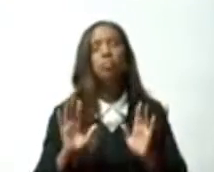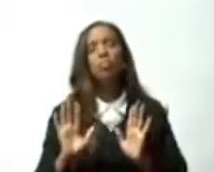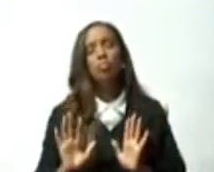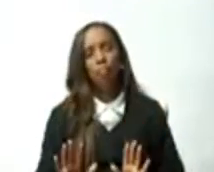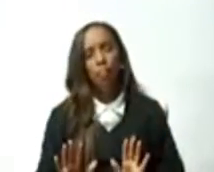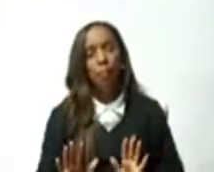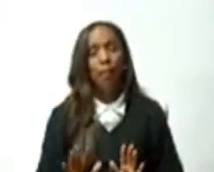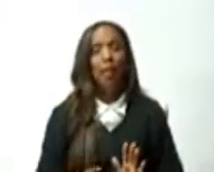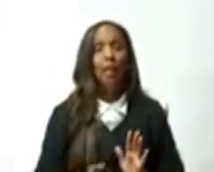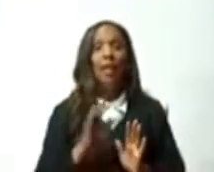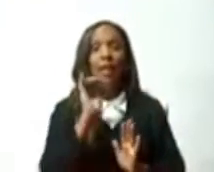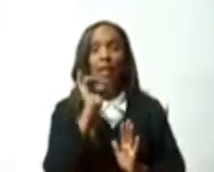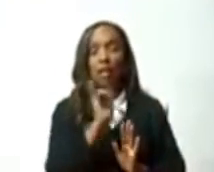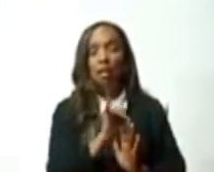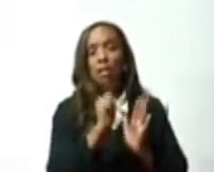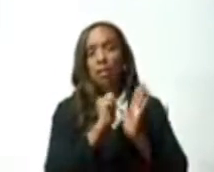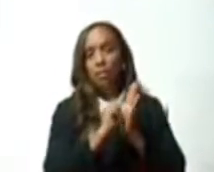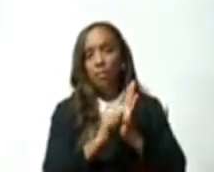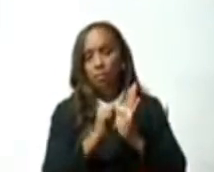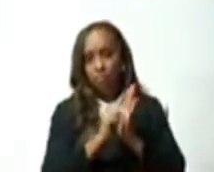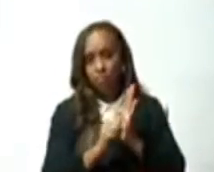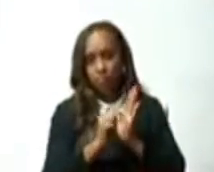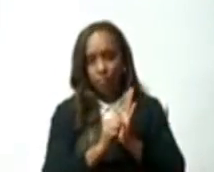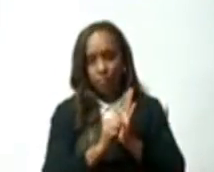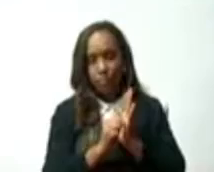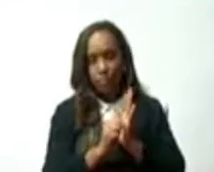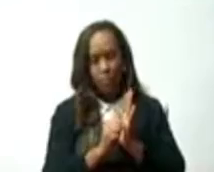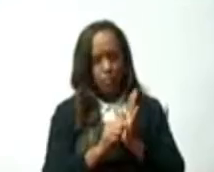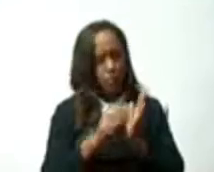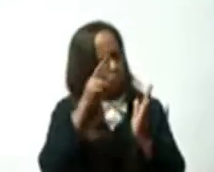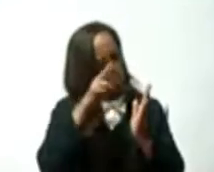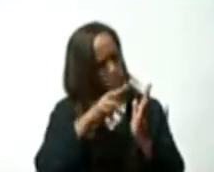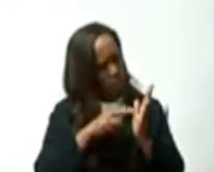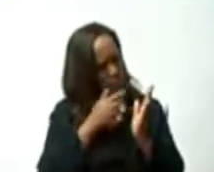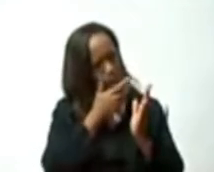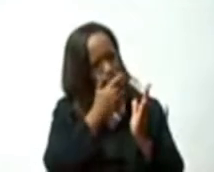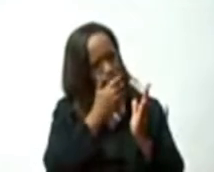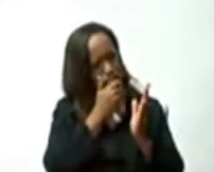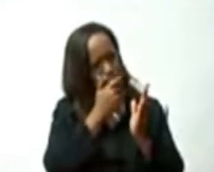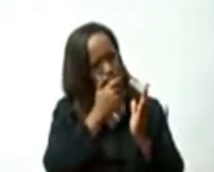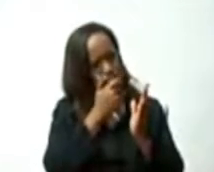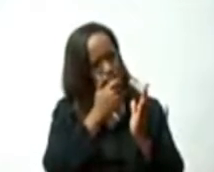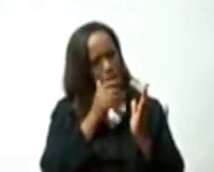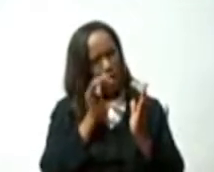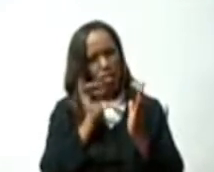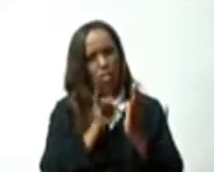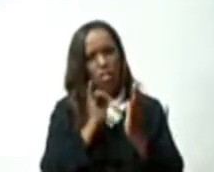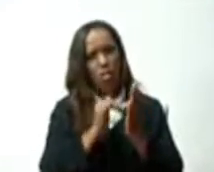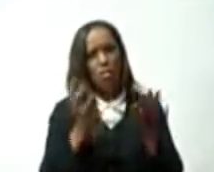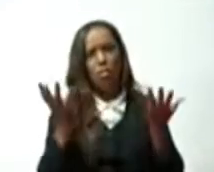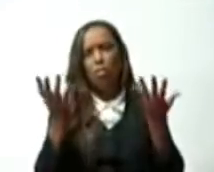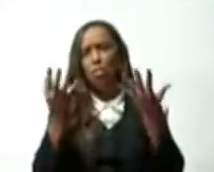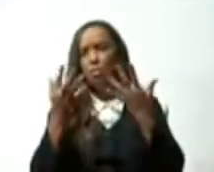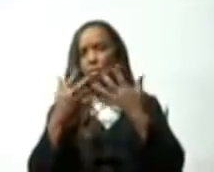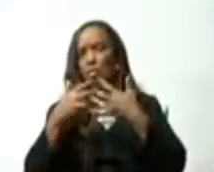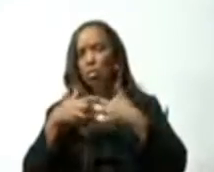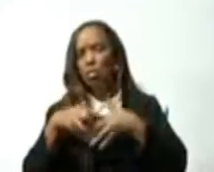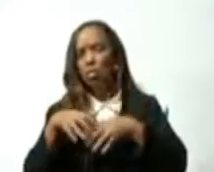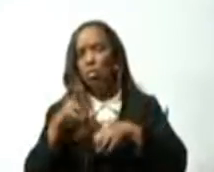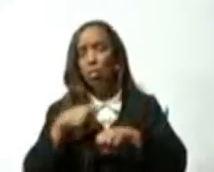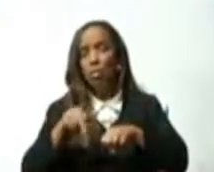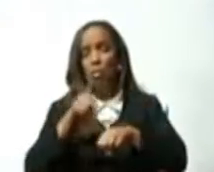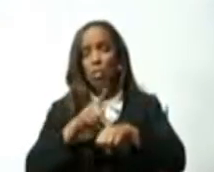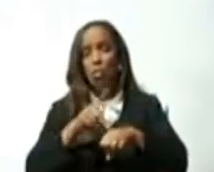representamos, con la Alta Gracia. O sea, no hay una proporcionalidad, una proporción de lo que